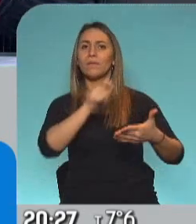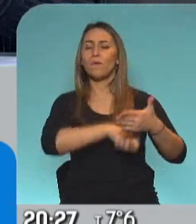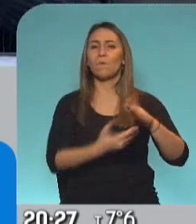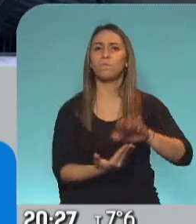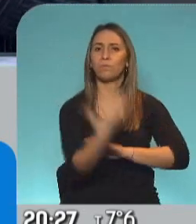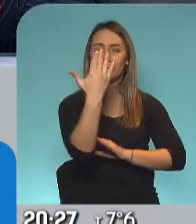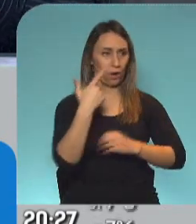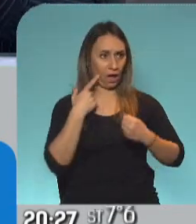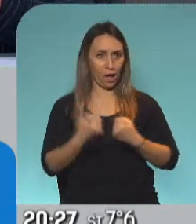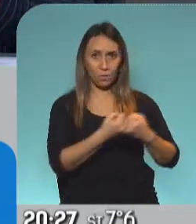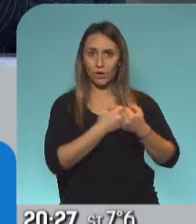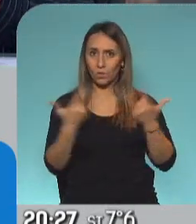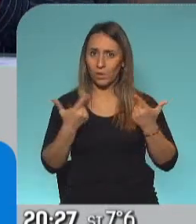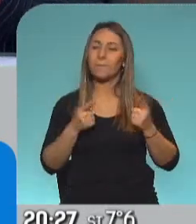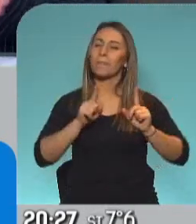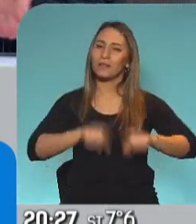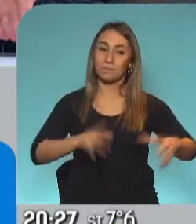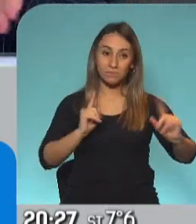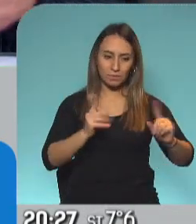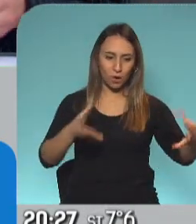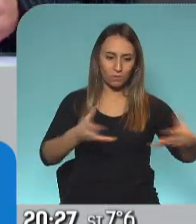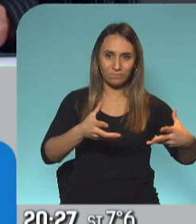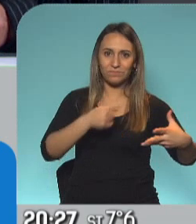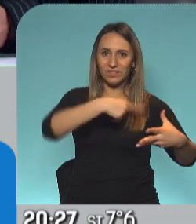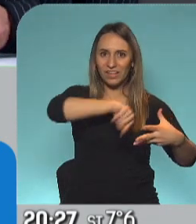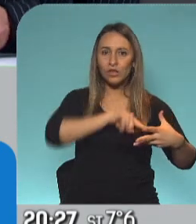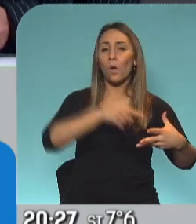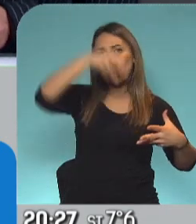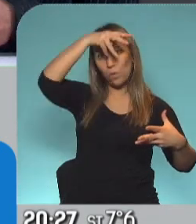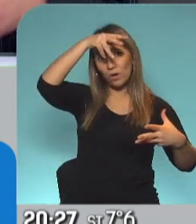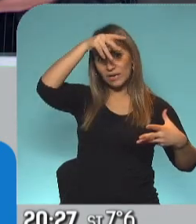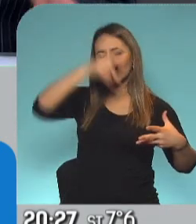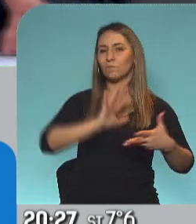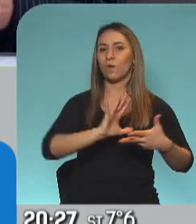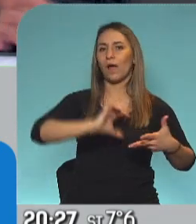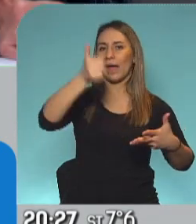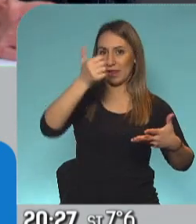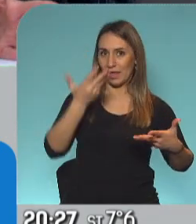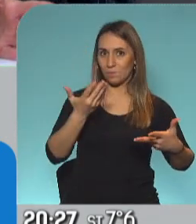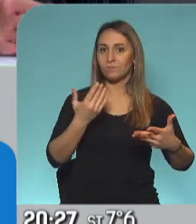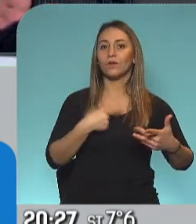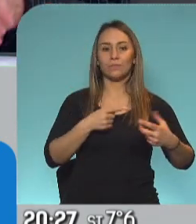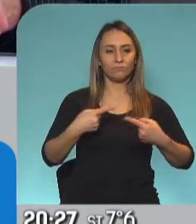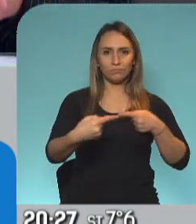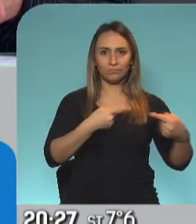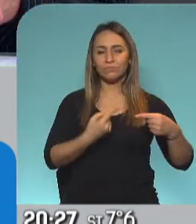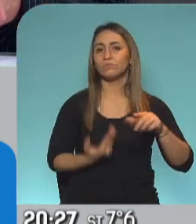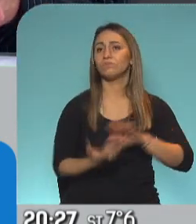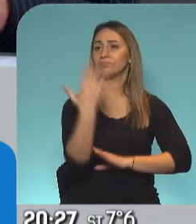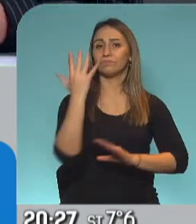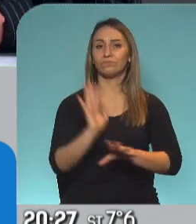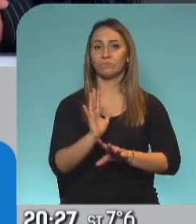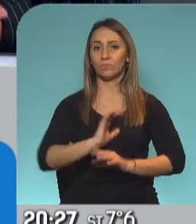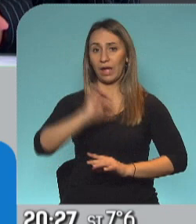también es una victoria de Bullrich en la interna, porque el comunicado fue publicado y bueno, tienen diferencias internas que están ahí, que están